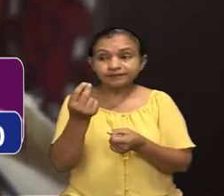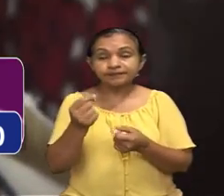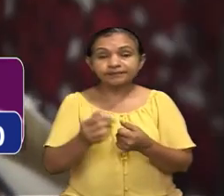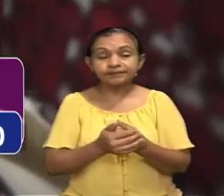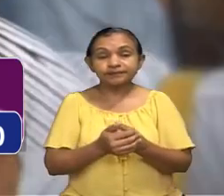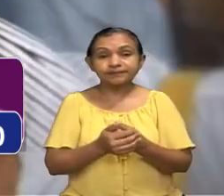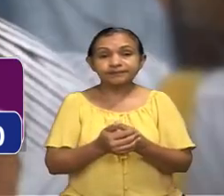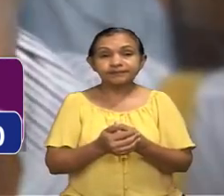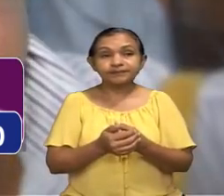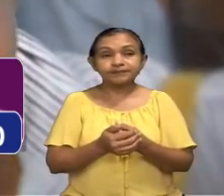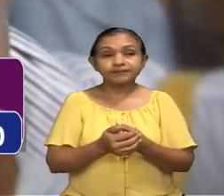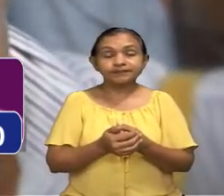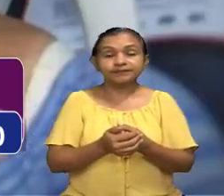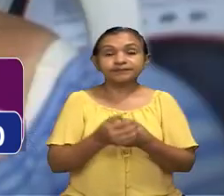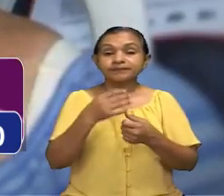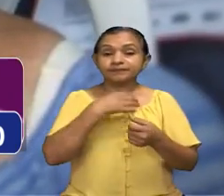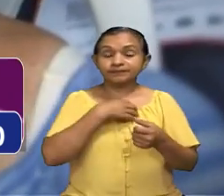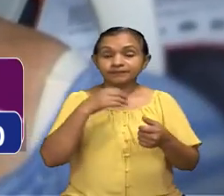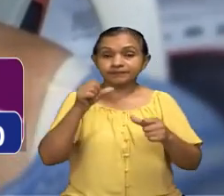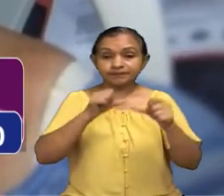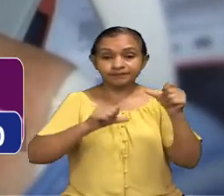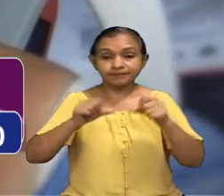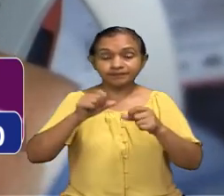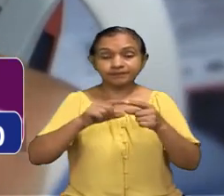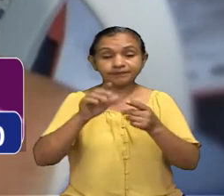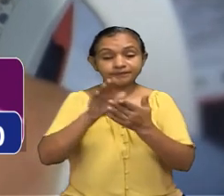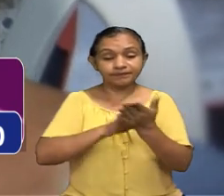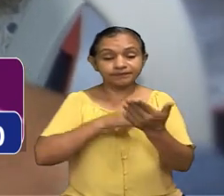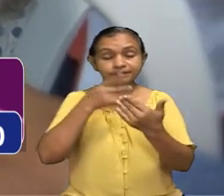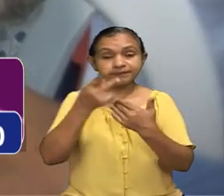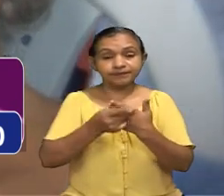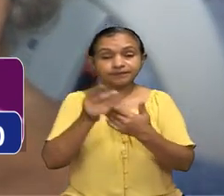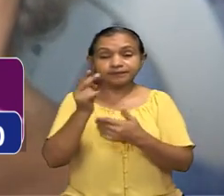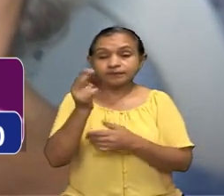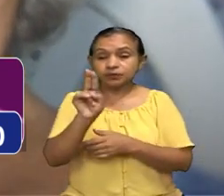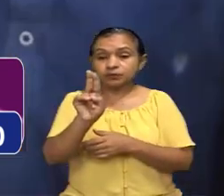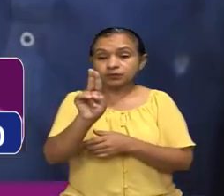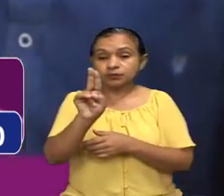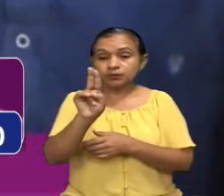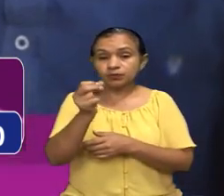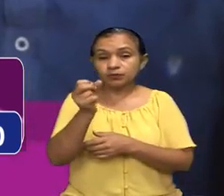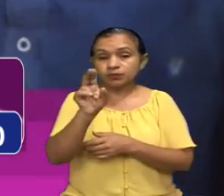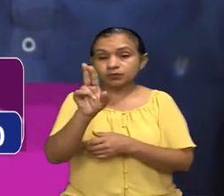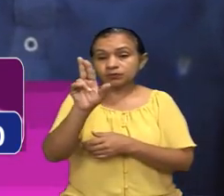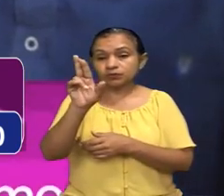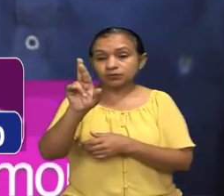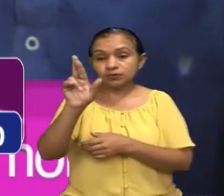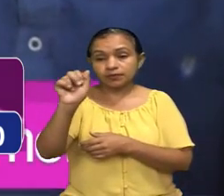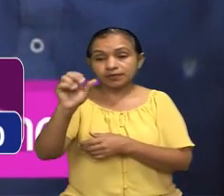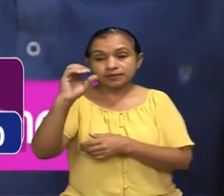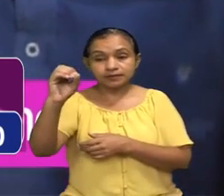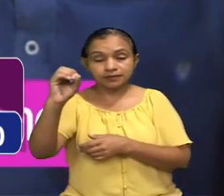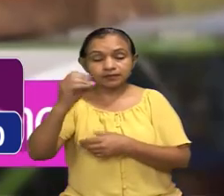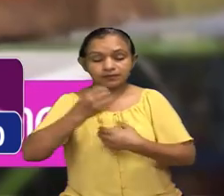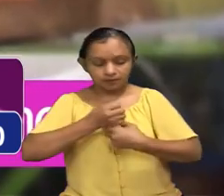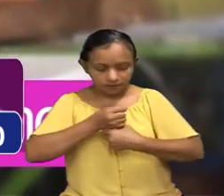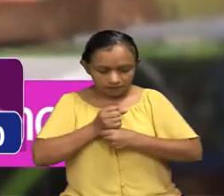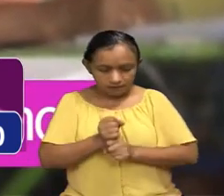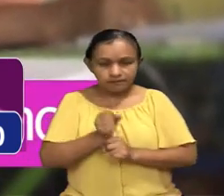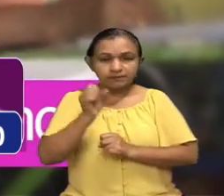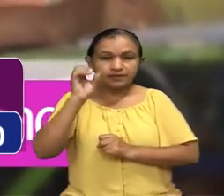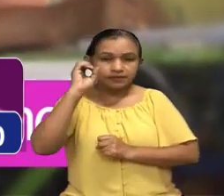Son sujetos protagónicos en el programa Usura Cero, en ese sentido, el programa Hambre Cero, todos los